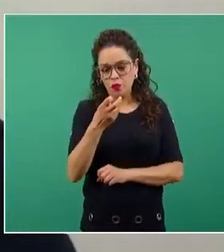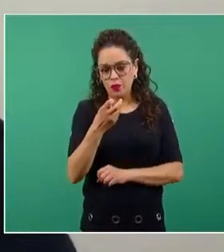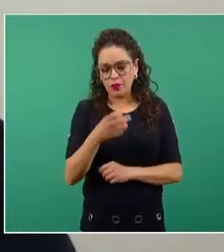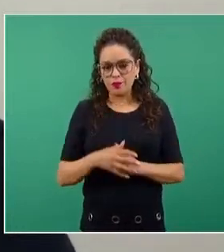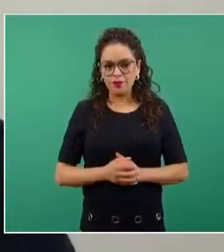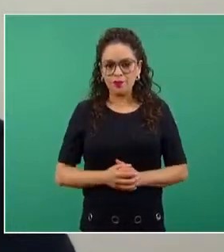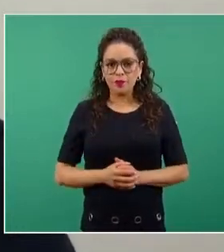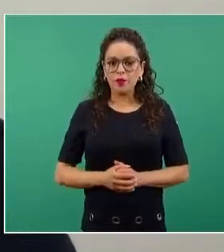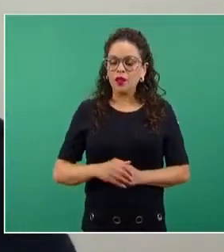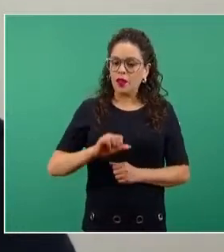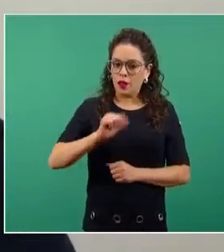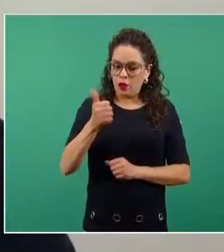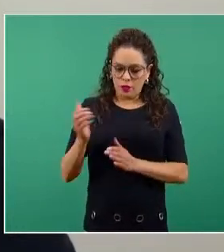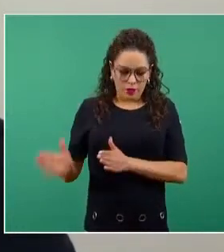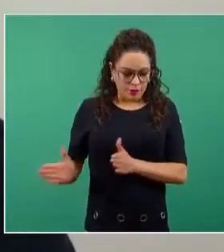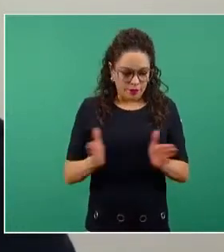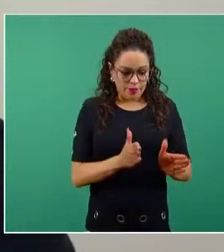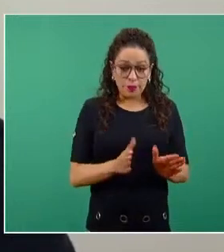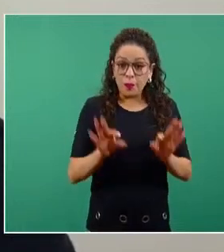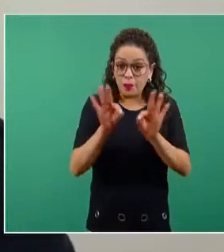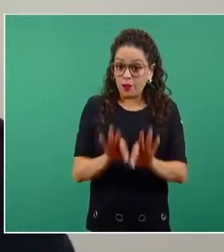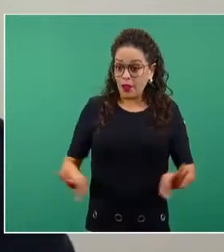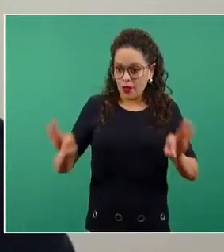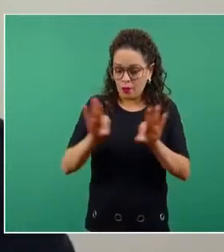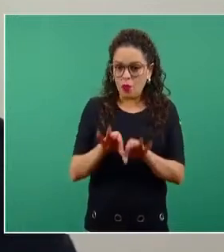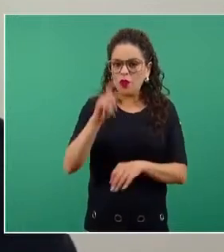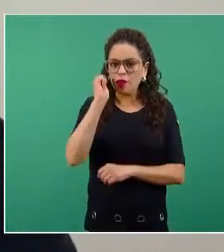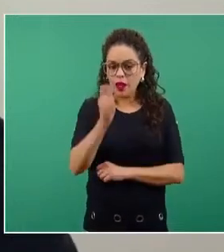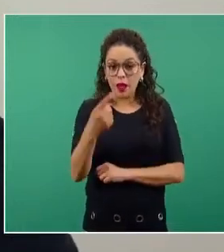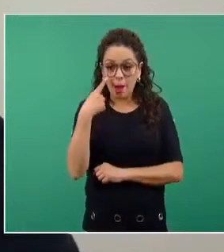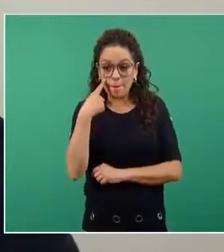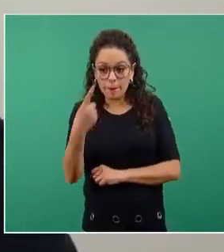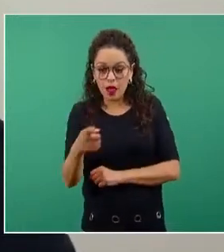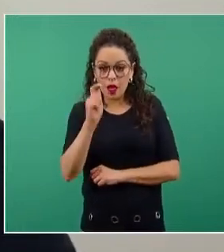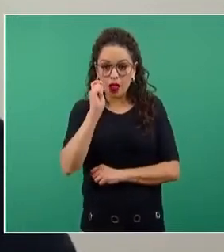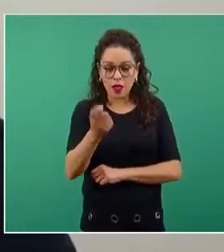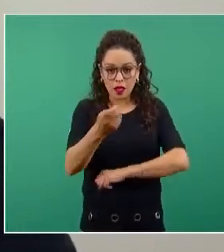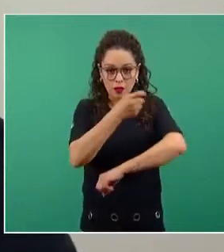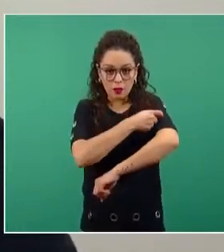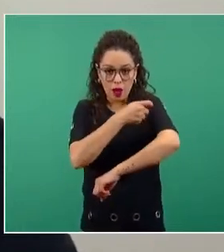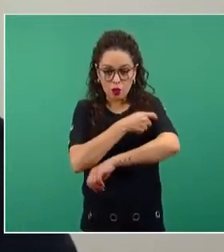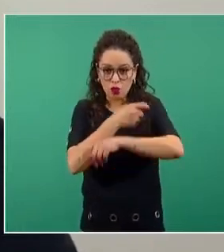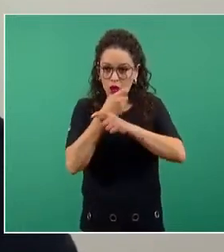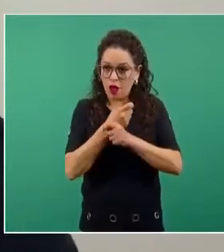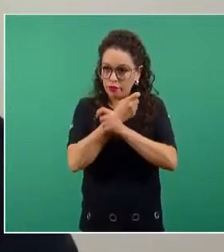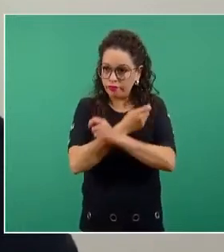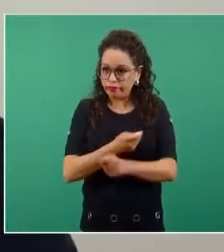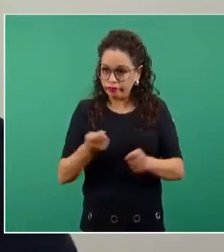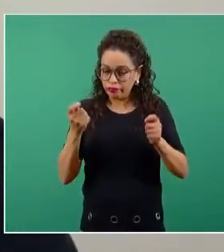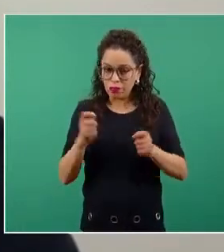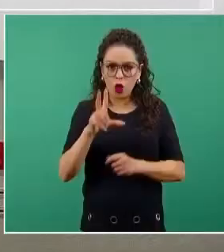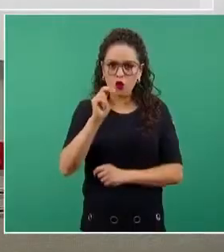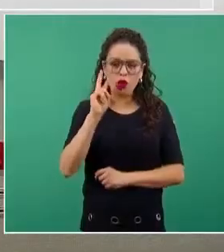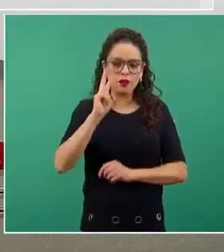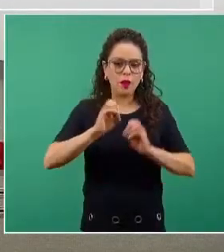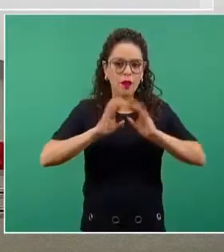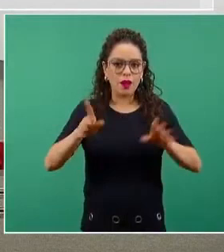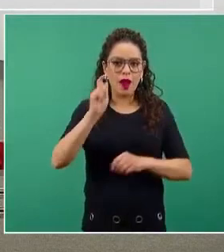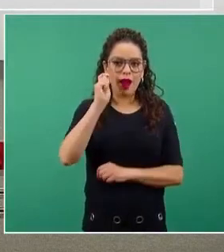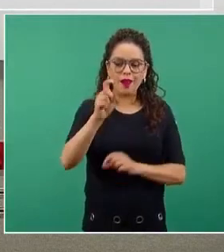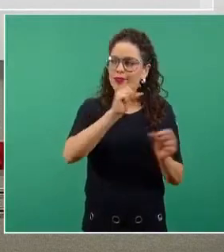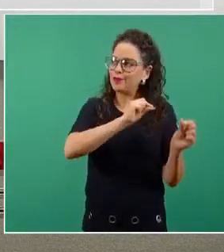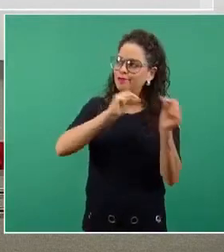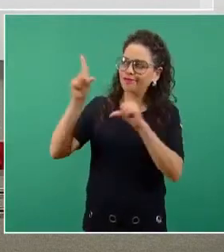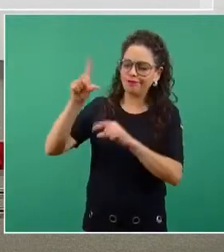lo importante es que justo cuando vemos la distribución por vacuna, a lo mejor no está directamente en la diapositiva, la